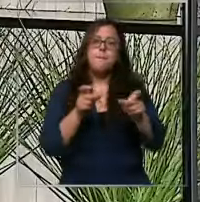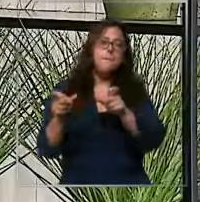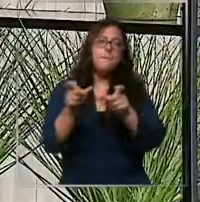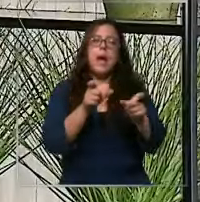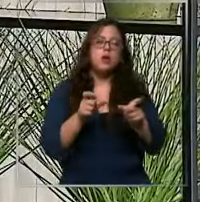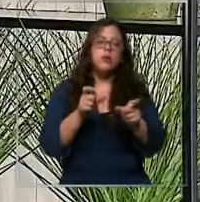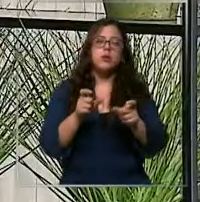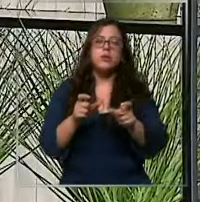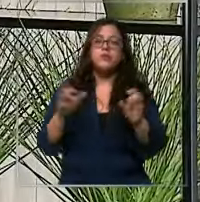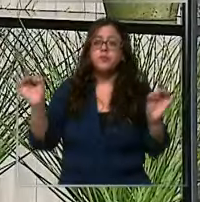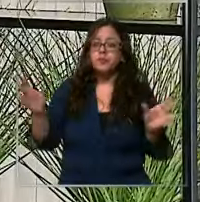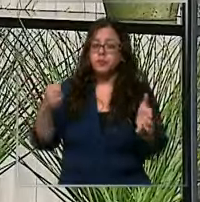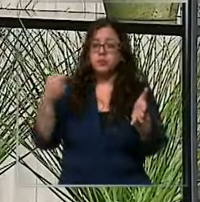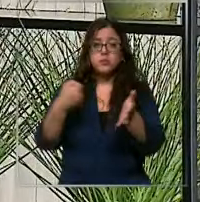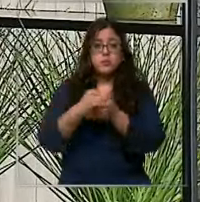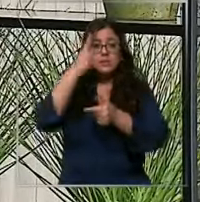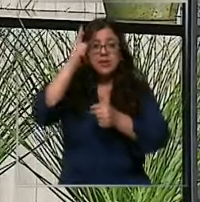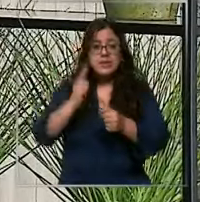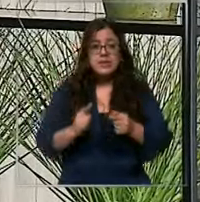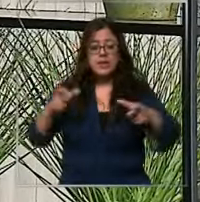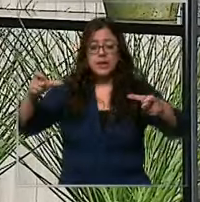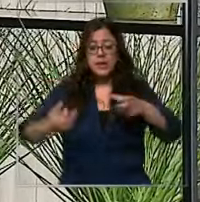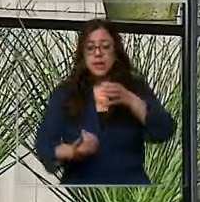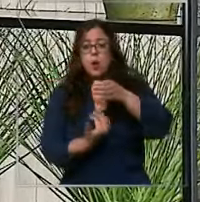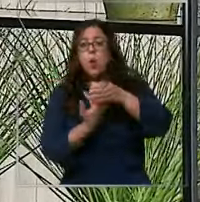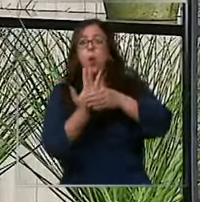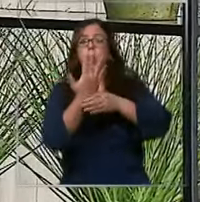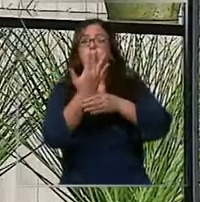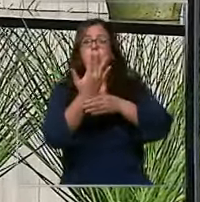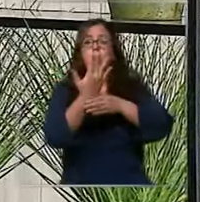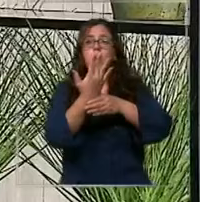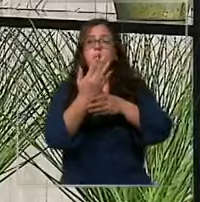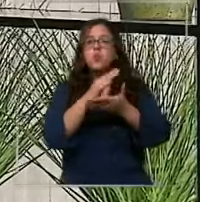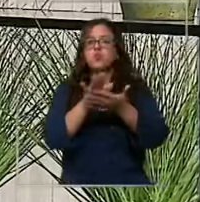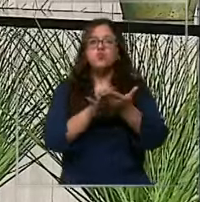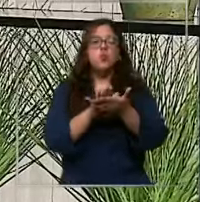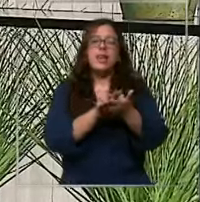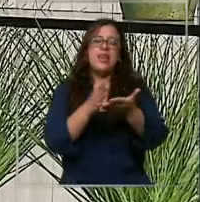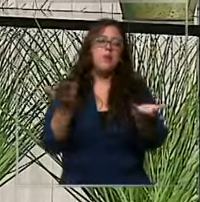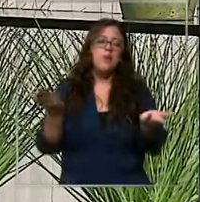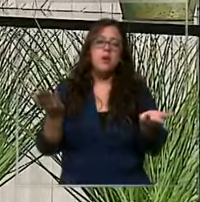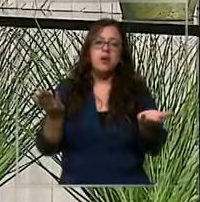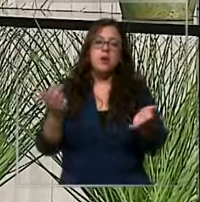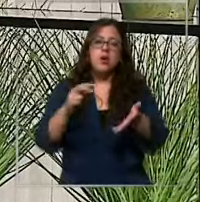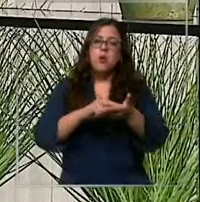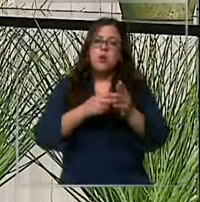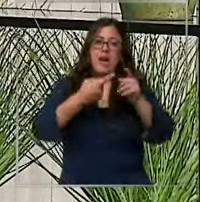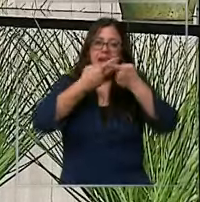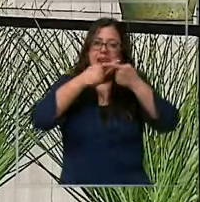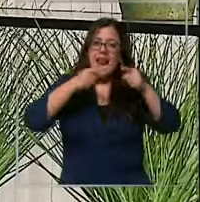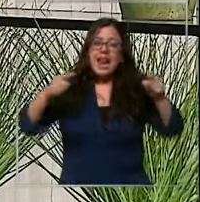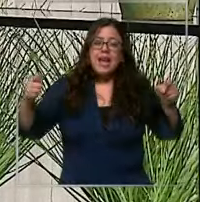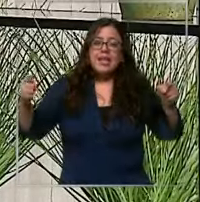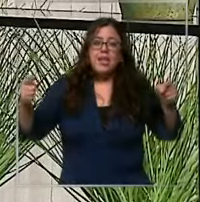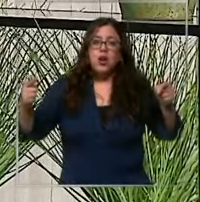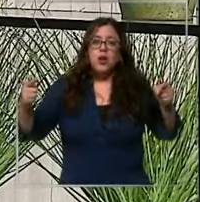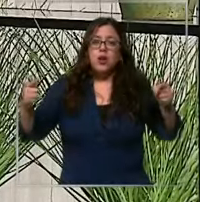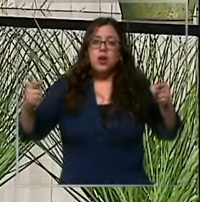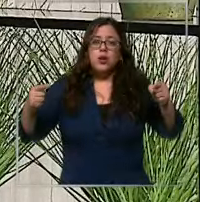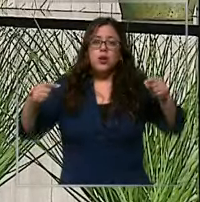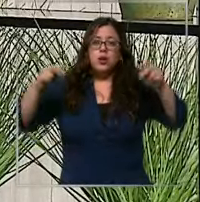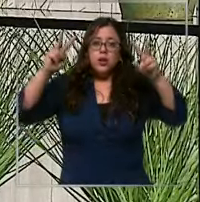un accidente dentro de una pileta, un accidente por ejemplo, porque hay un problema eléctrico donde hay una falla